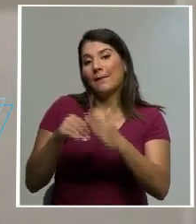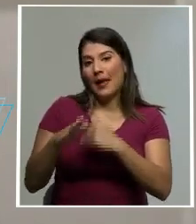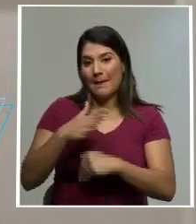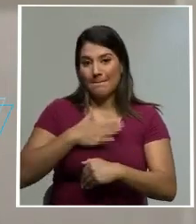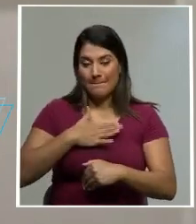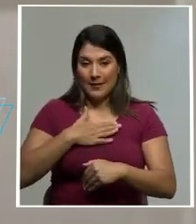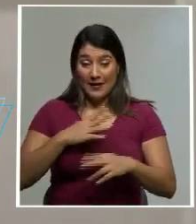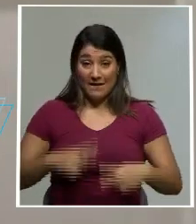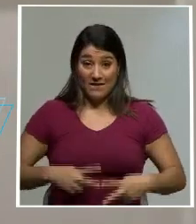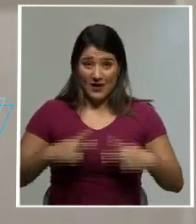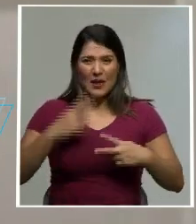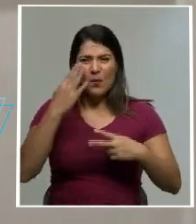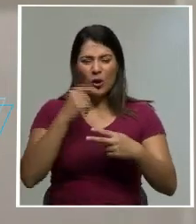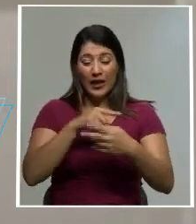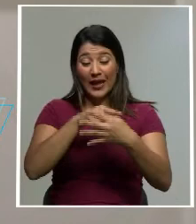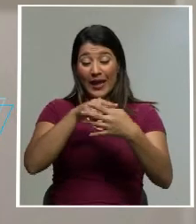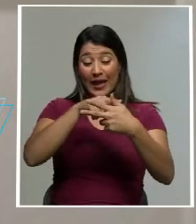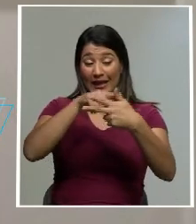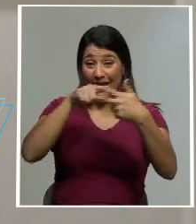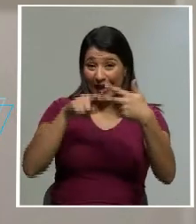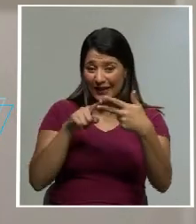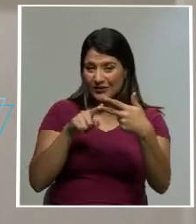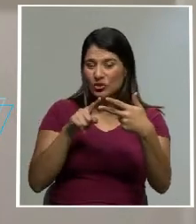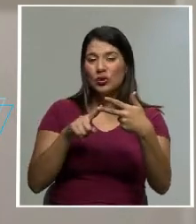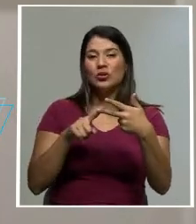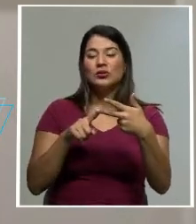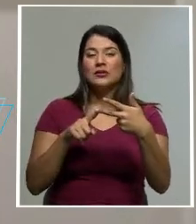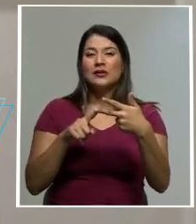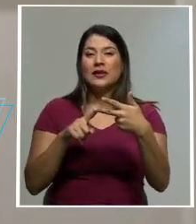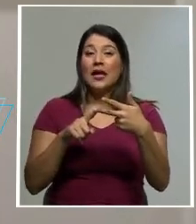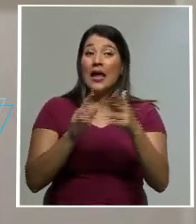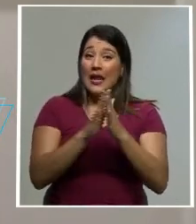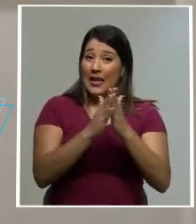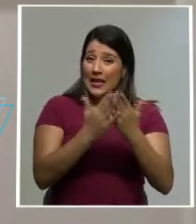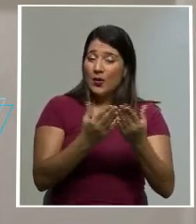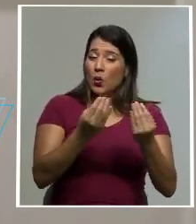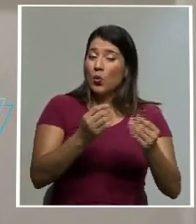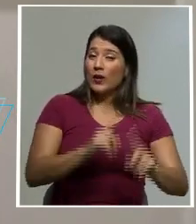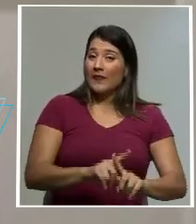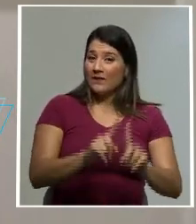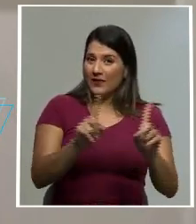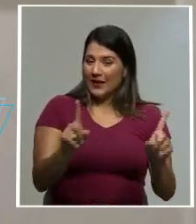muy enfocados como en distintos, o sea, aunque son libros muy distintos,